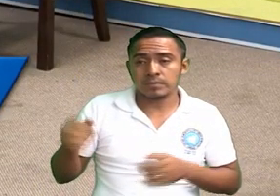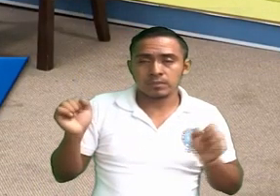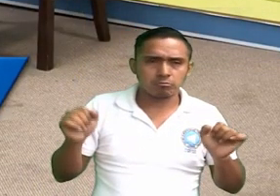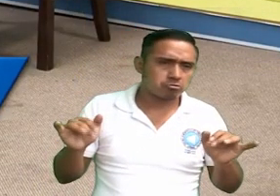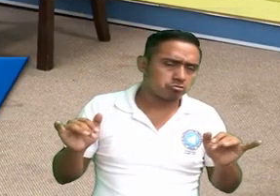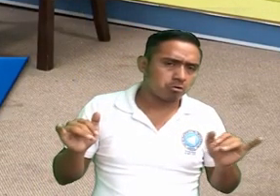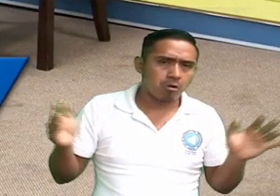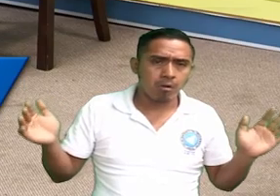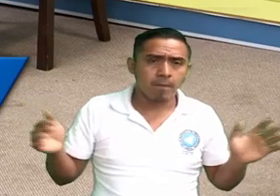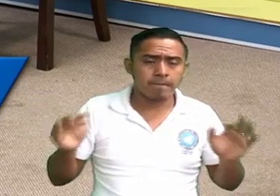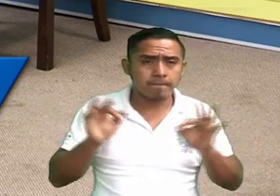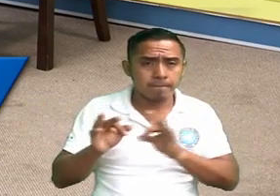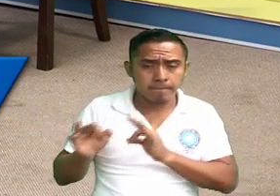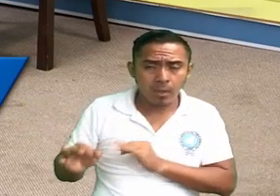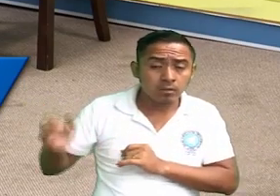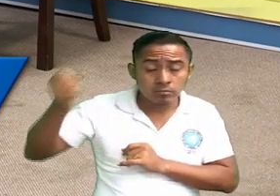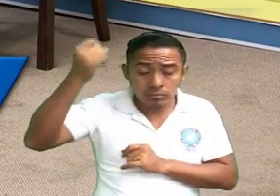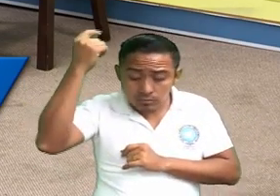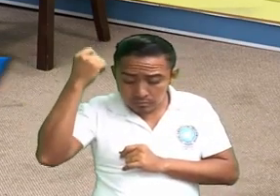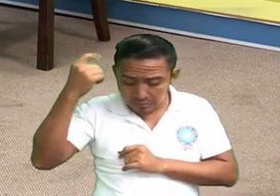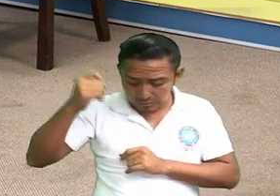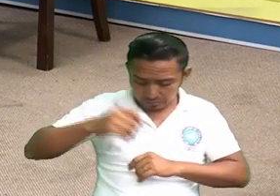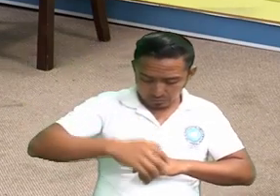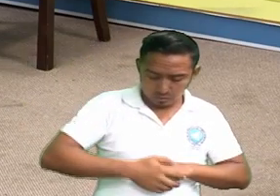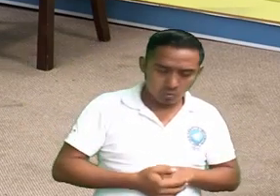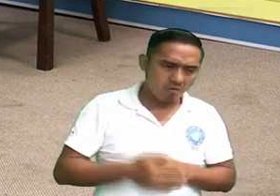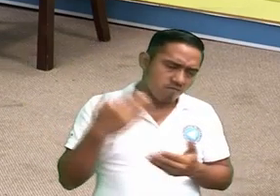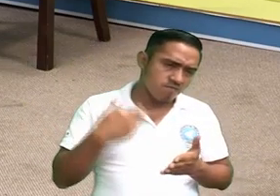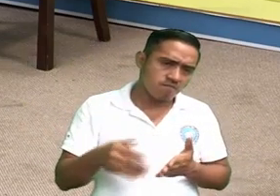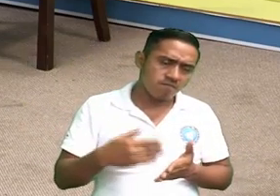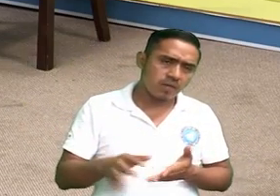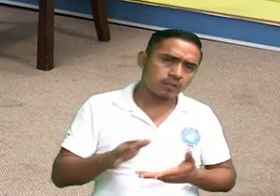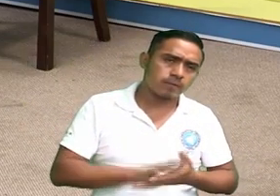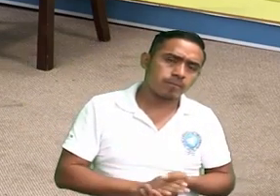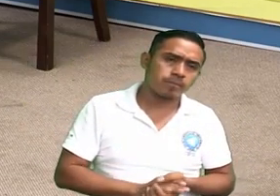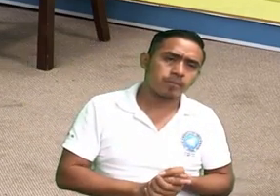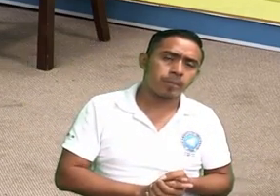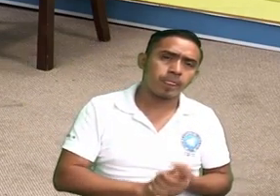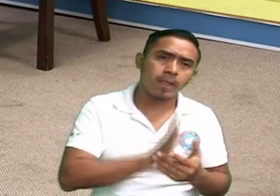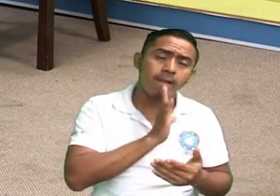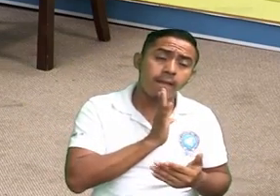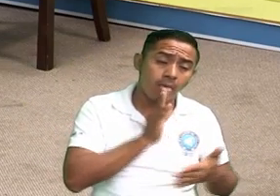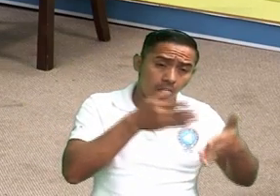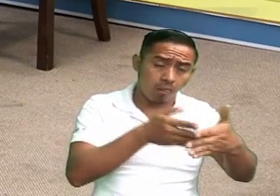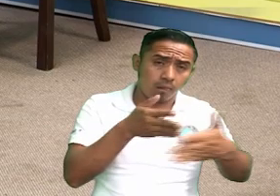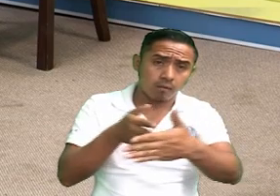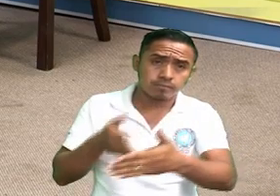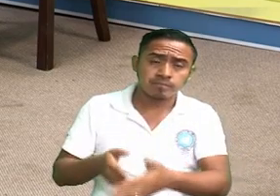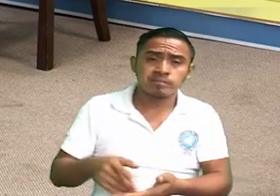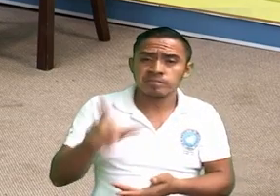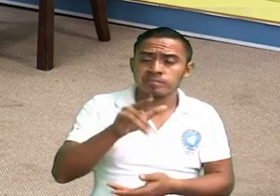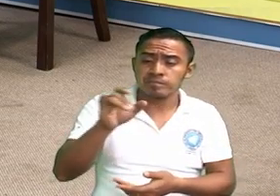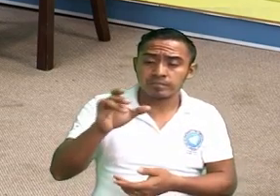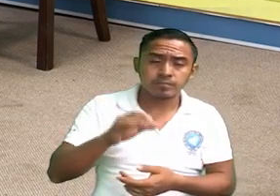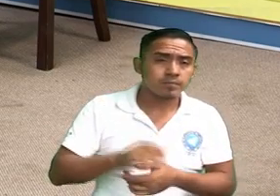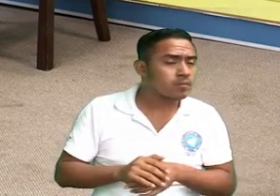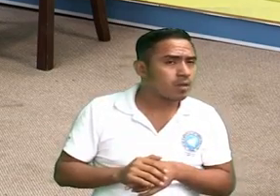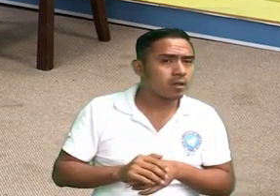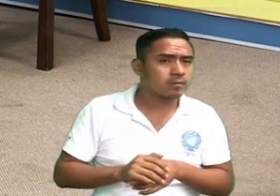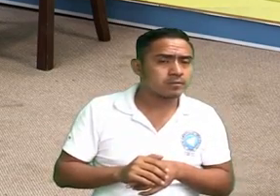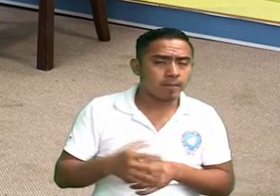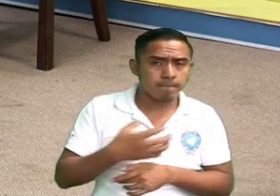cortas, ya, y buscarle juguetes didáctico, donde él empiece a desarrollar y también conocer los